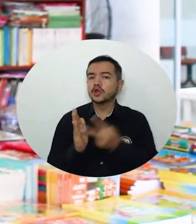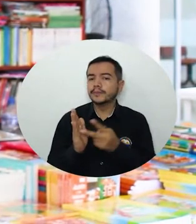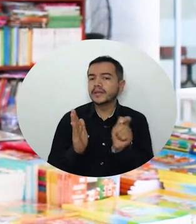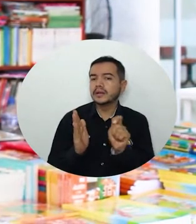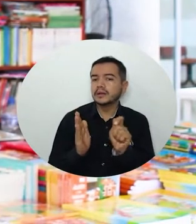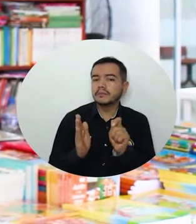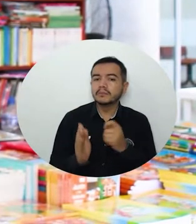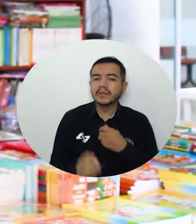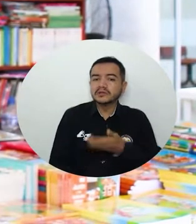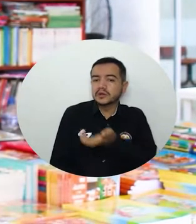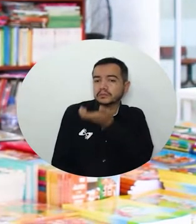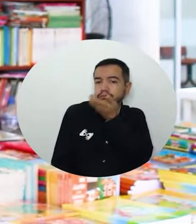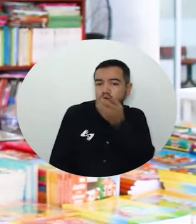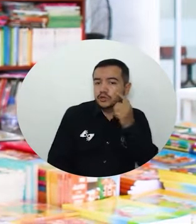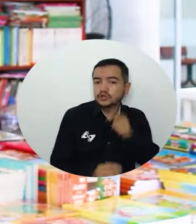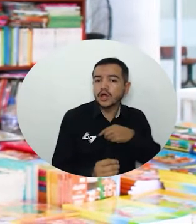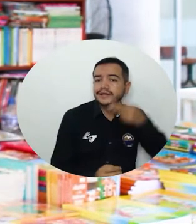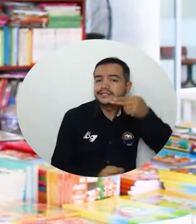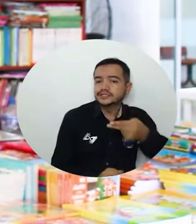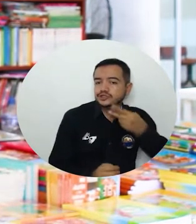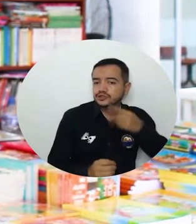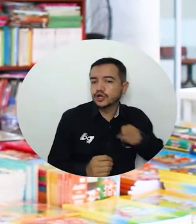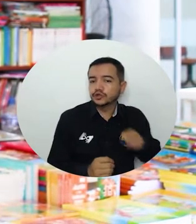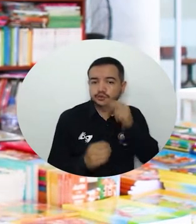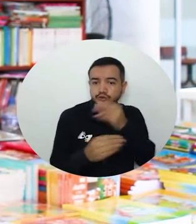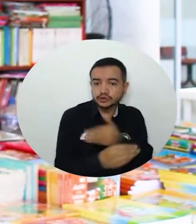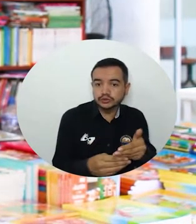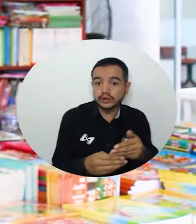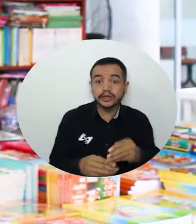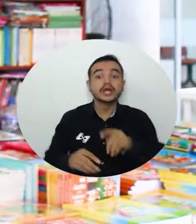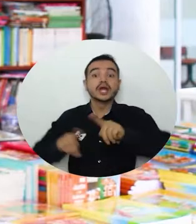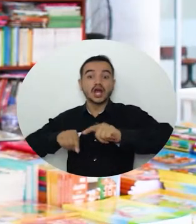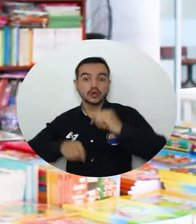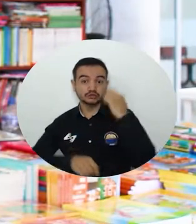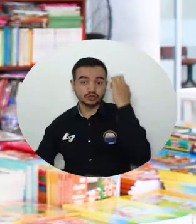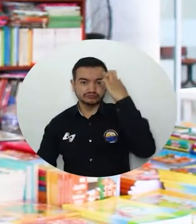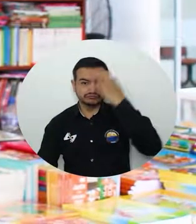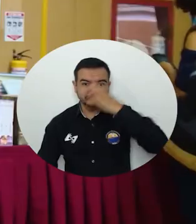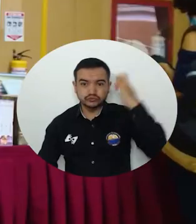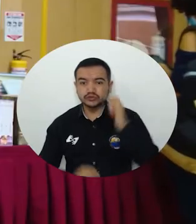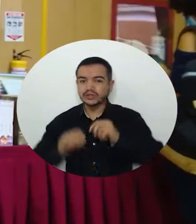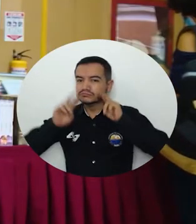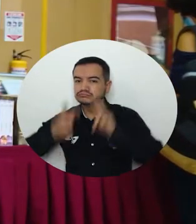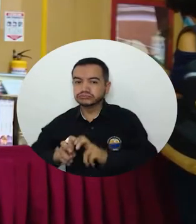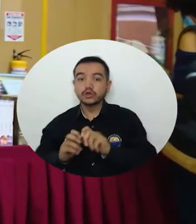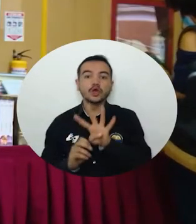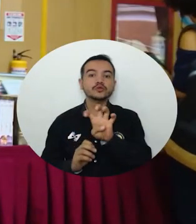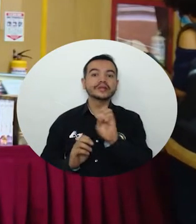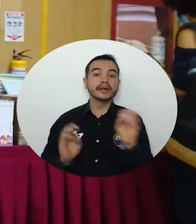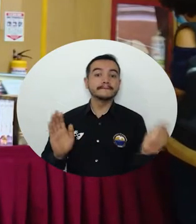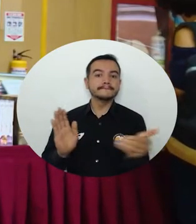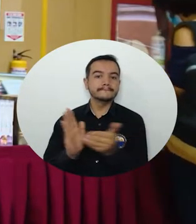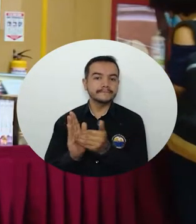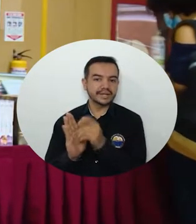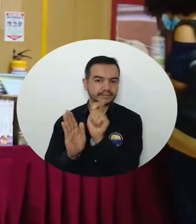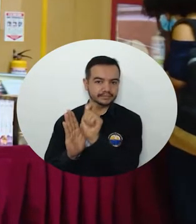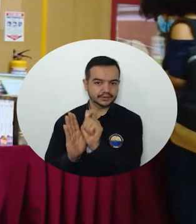niños, hasta libros de 90 mil y 100 mil pesos para los más estudiosos. Esto traduce en que